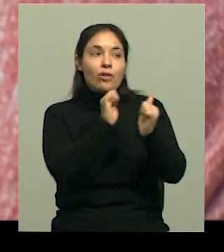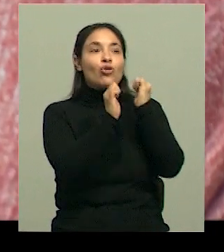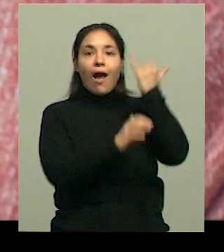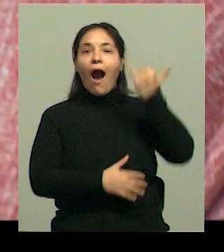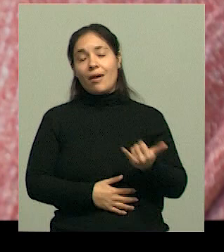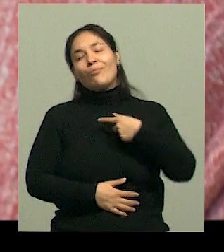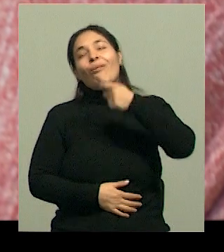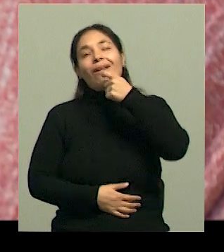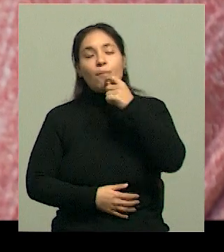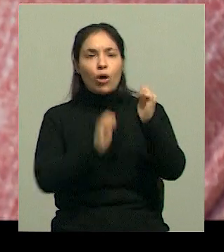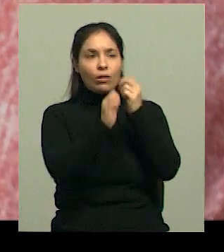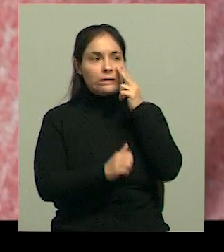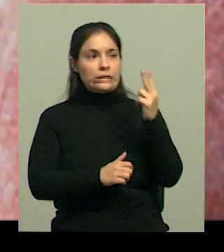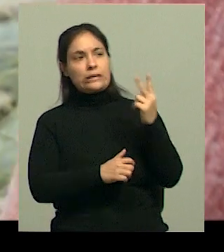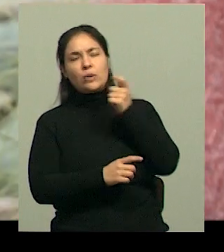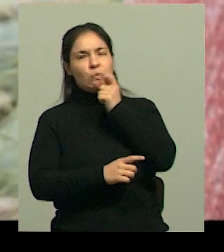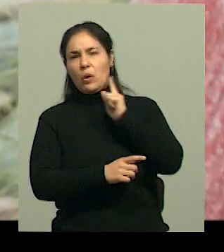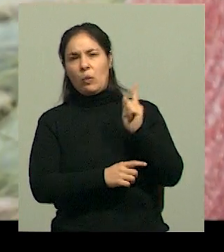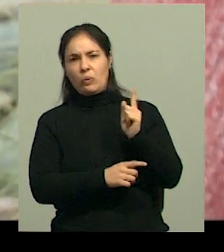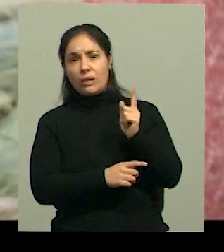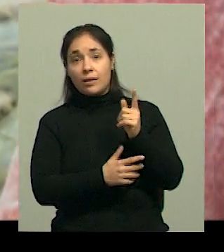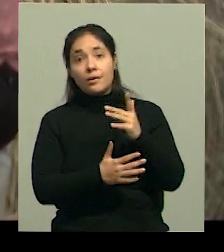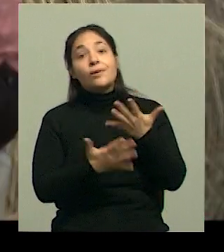aunque no nos guste la historia. El problema es que la